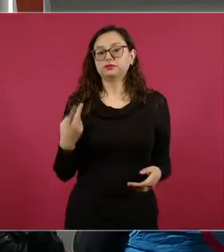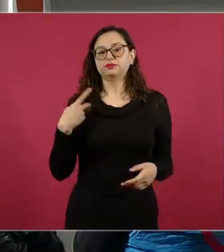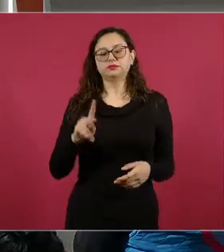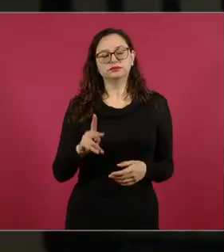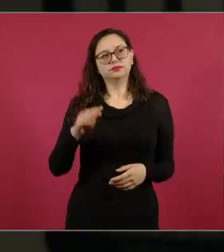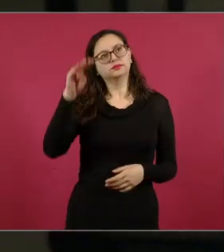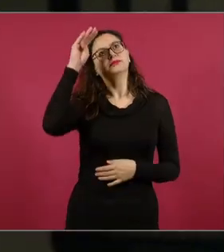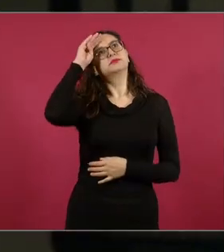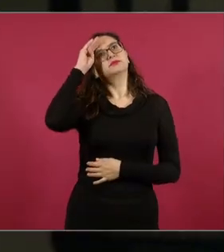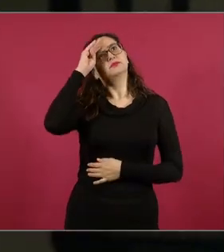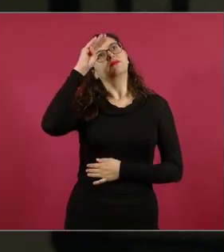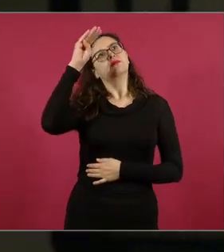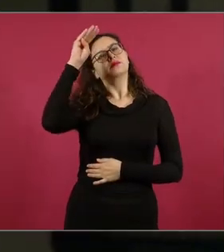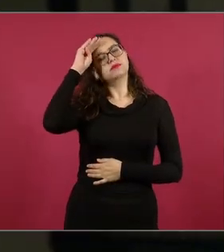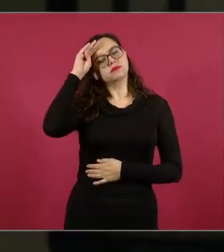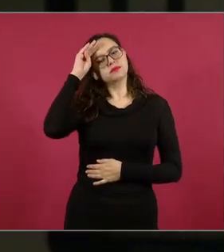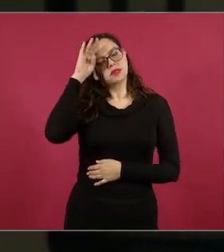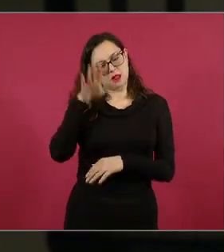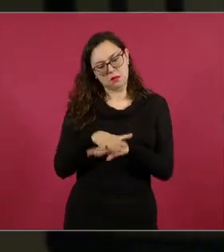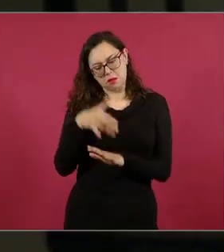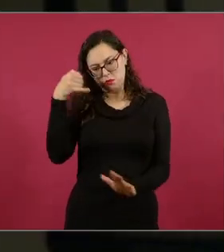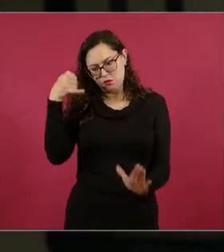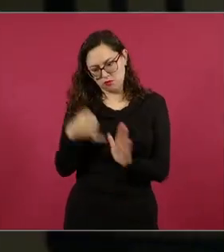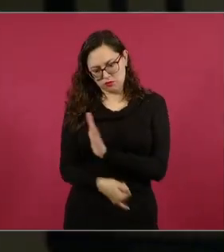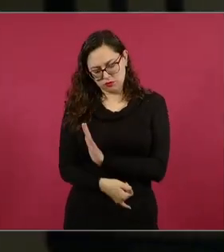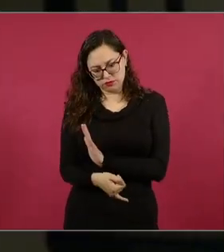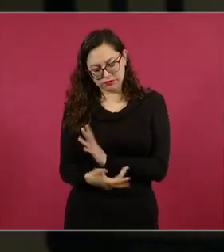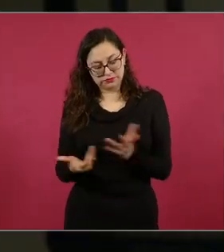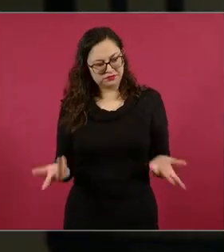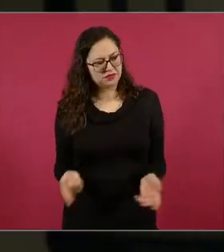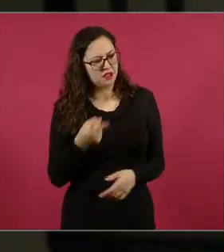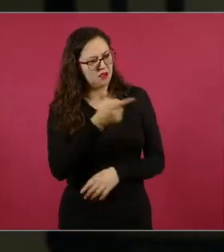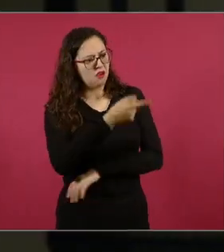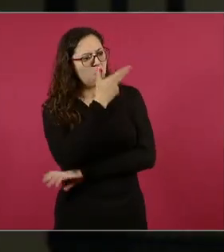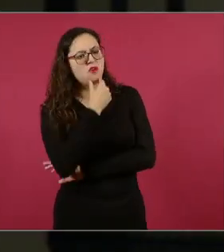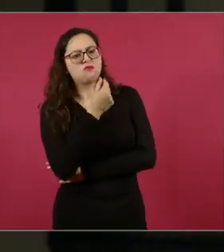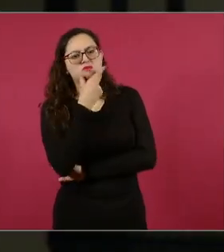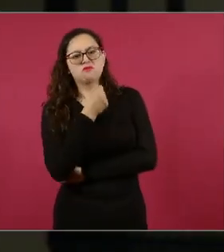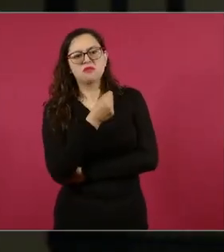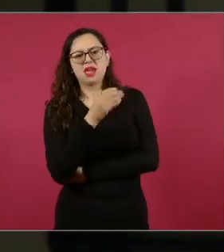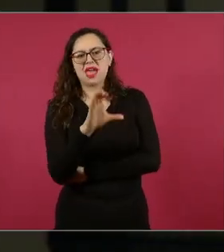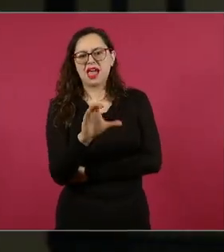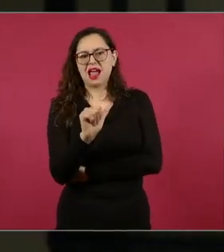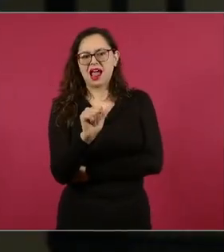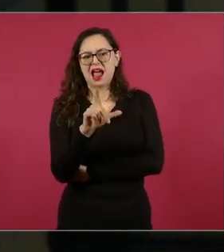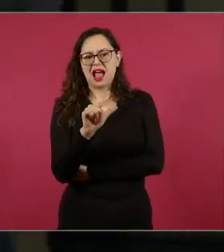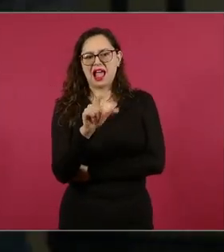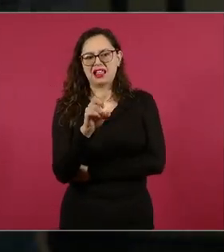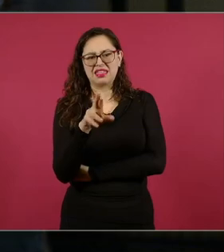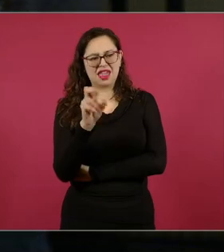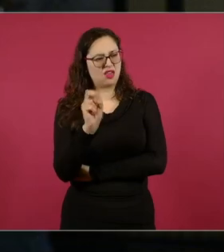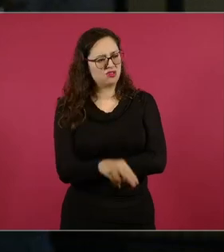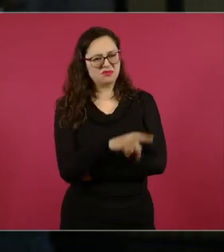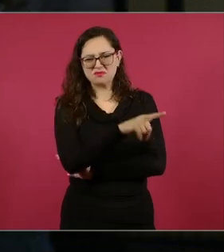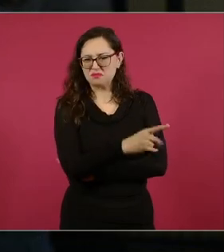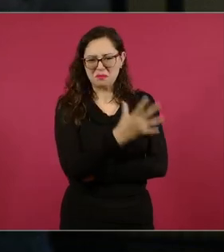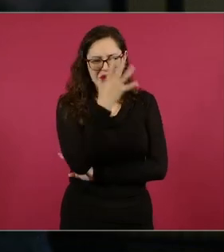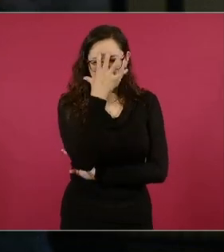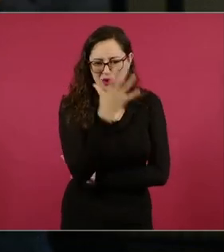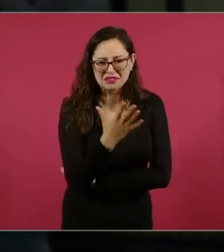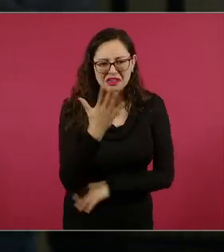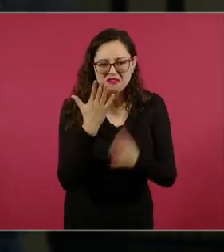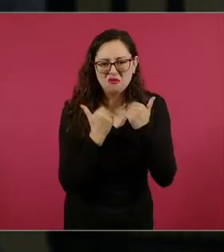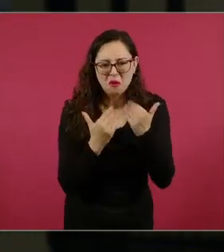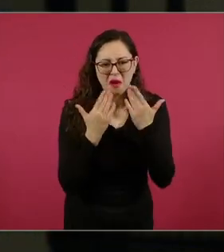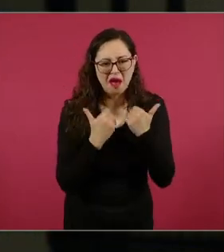extensa lo dicho por el descarado de Felipe Calderón en este evento de la Fundación FAES, si